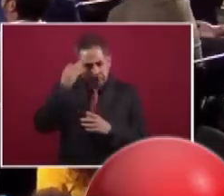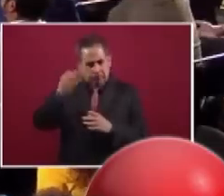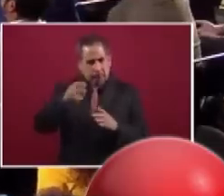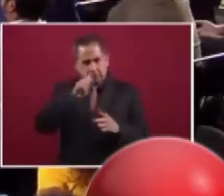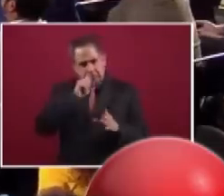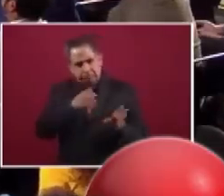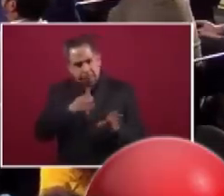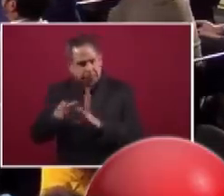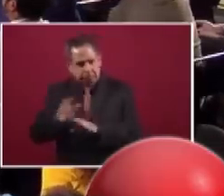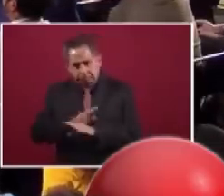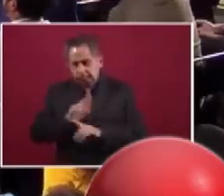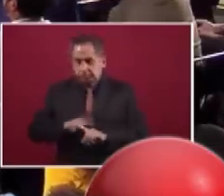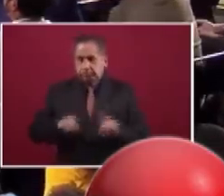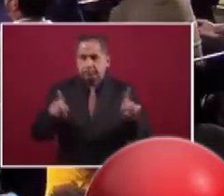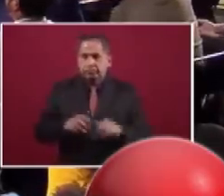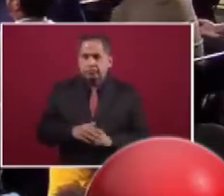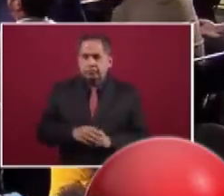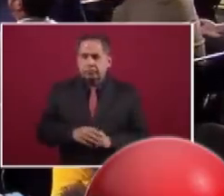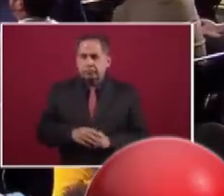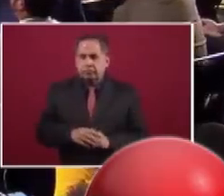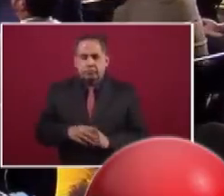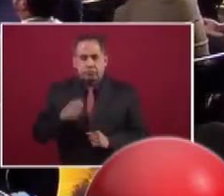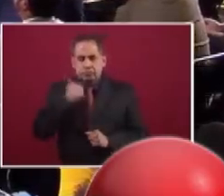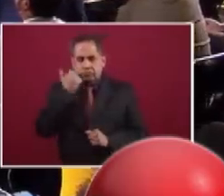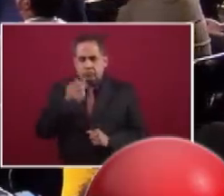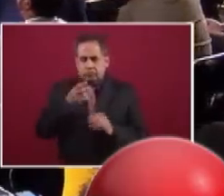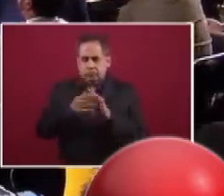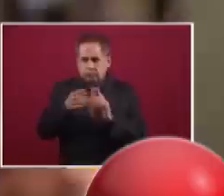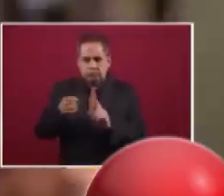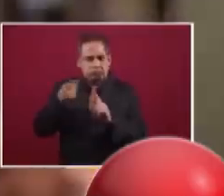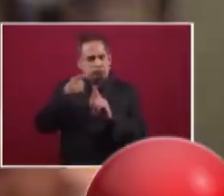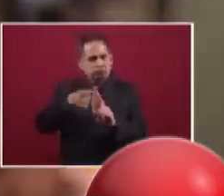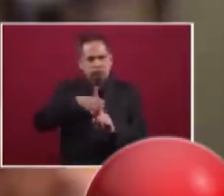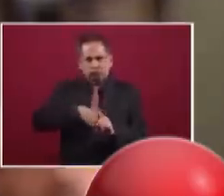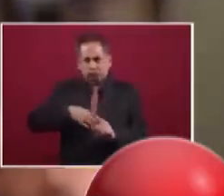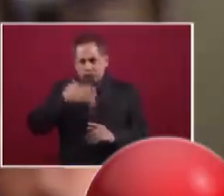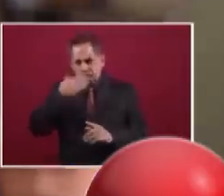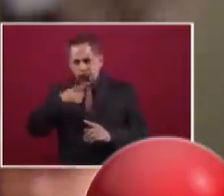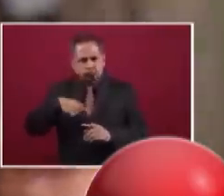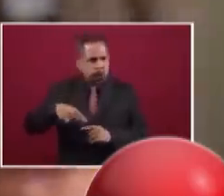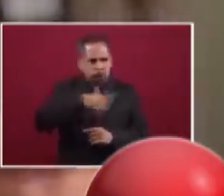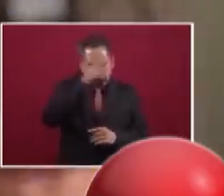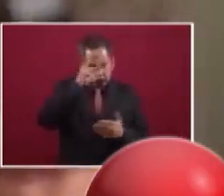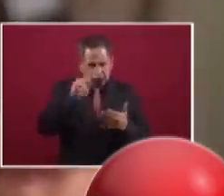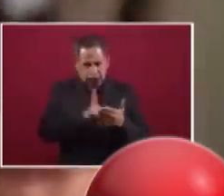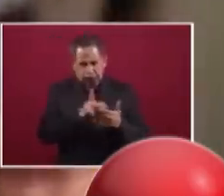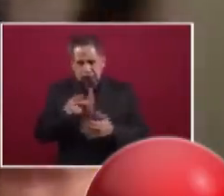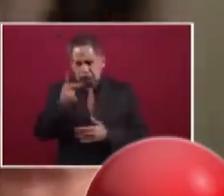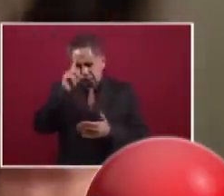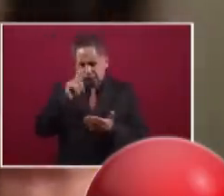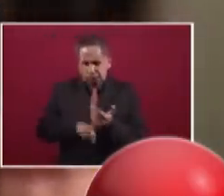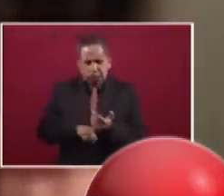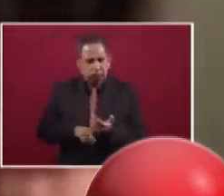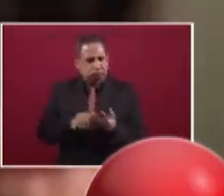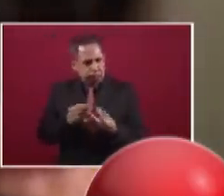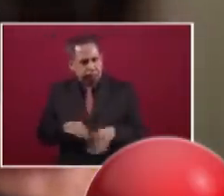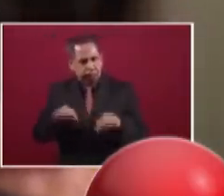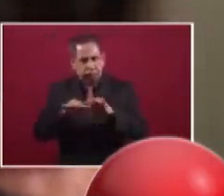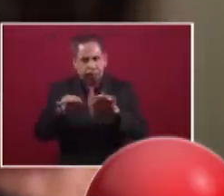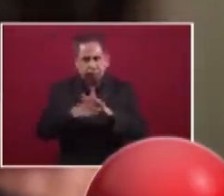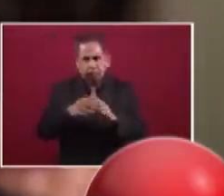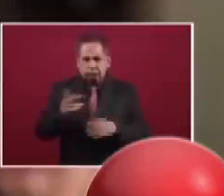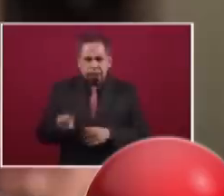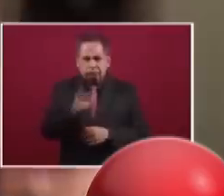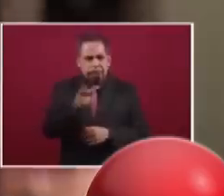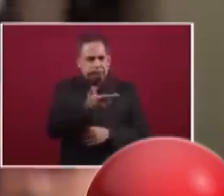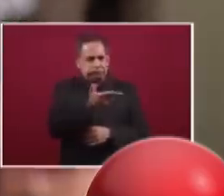también no quisiera perder el tono festivo de este acuerdo, pero creo que vale la pena